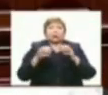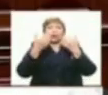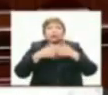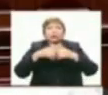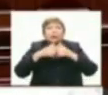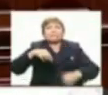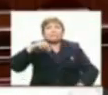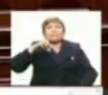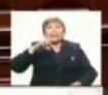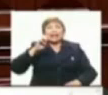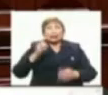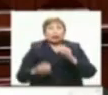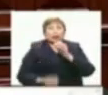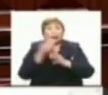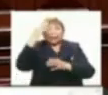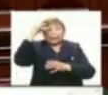industria petrolera.